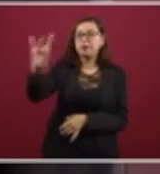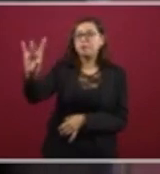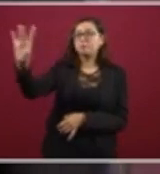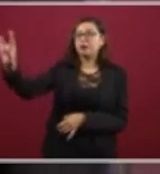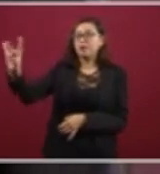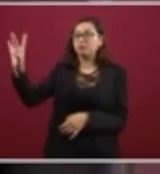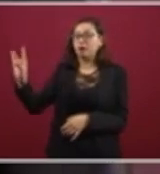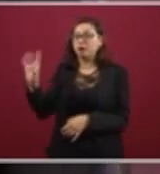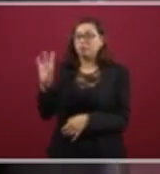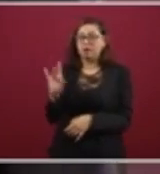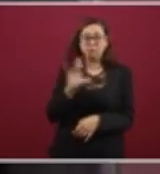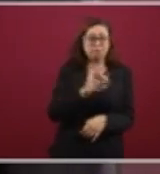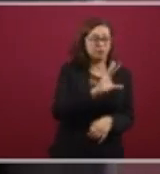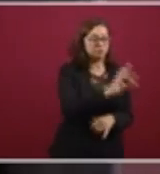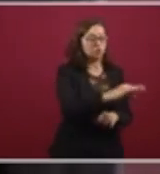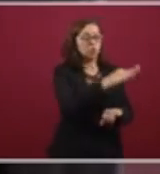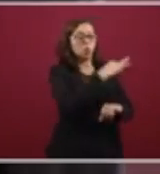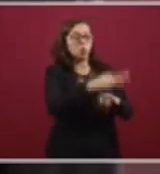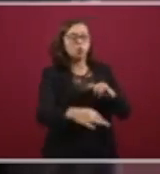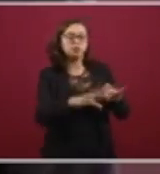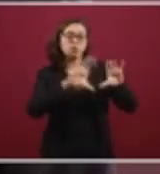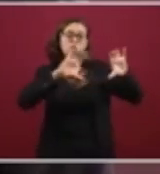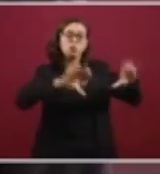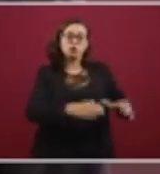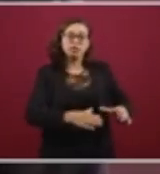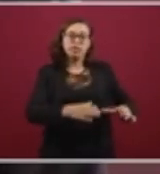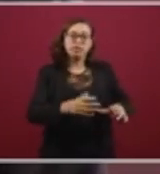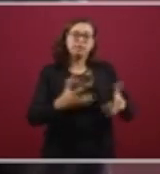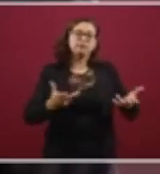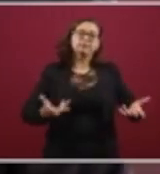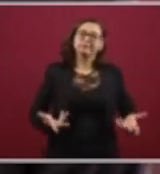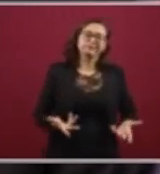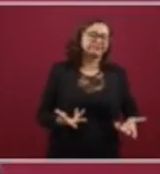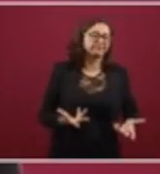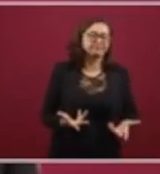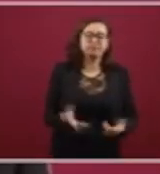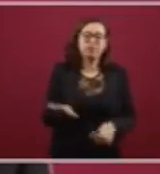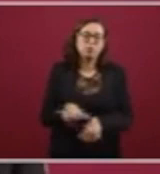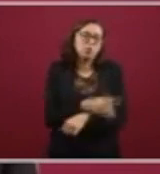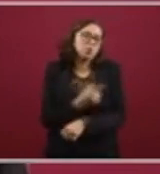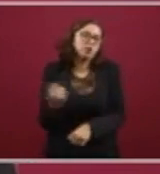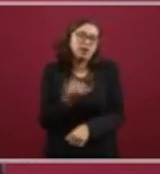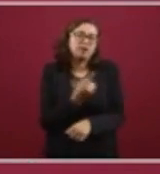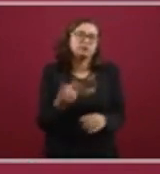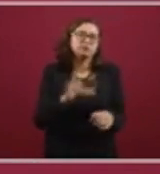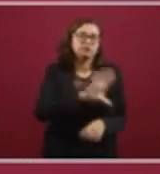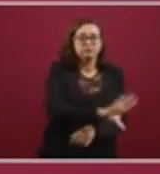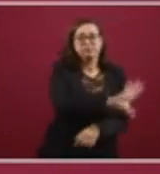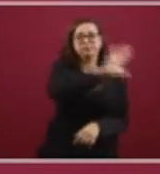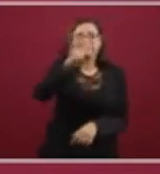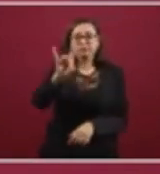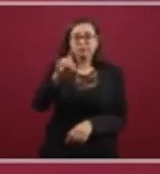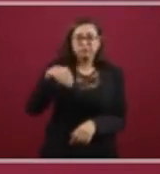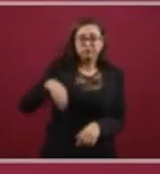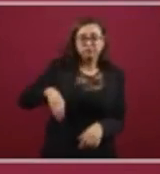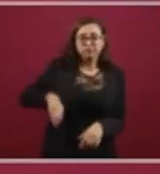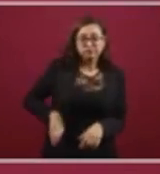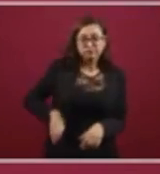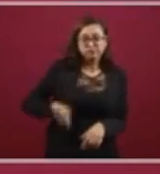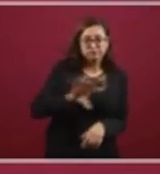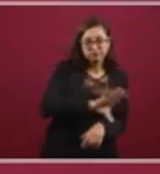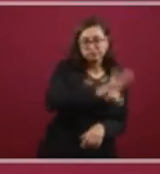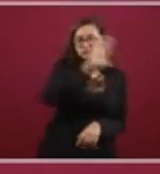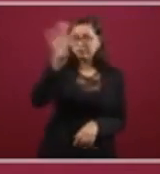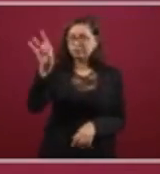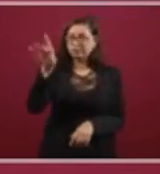porque hay la mala experiencia de que no llega completo. Bueno, a veces